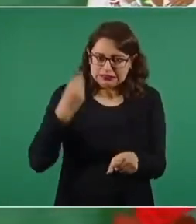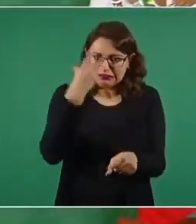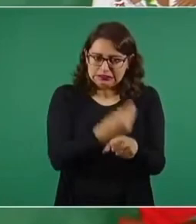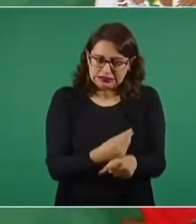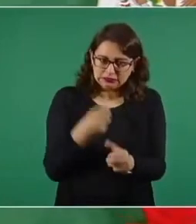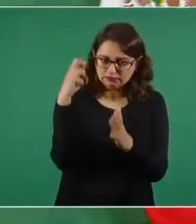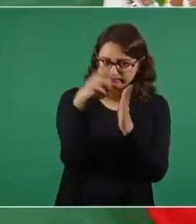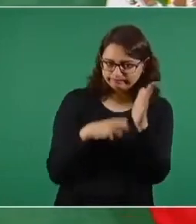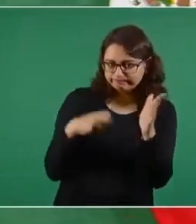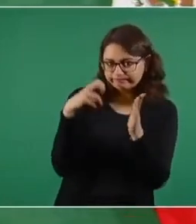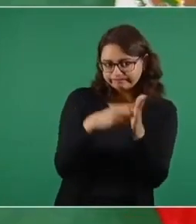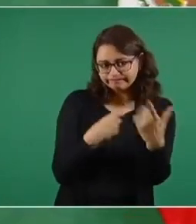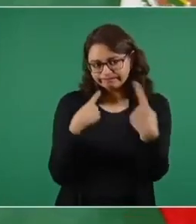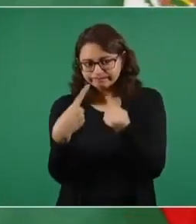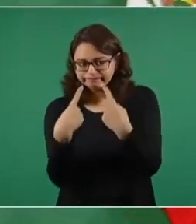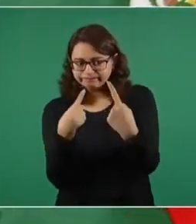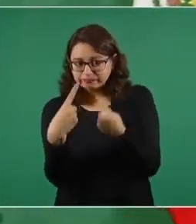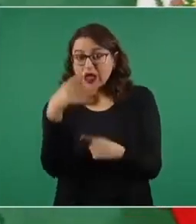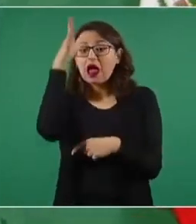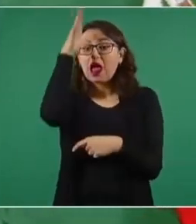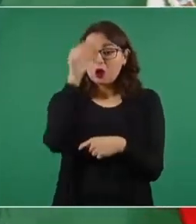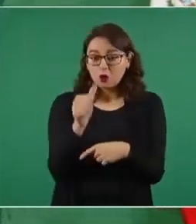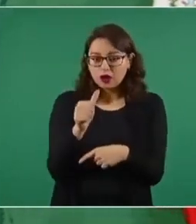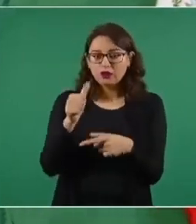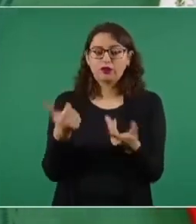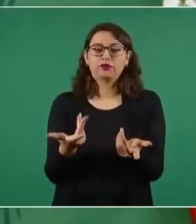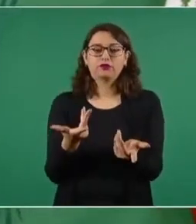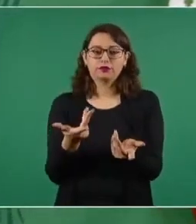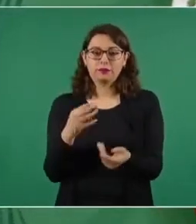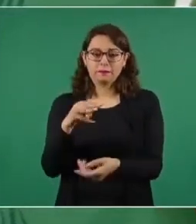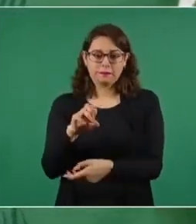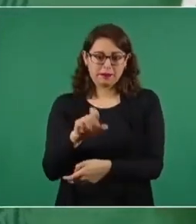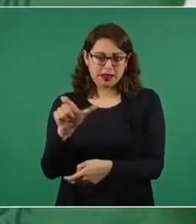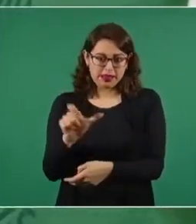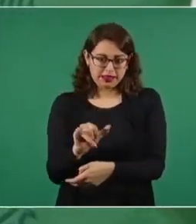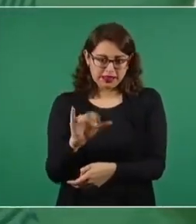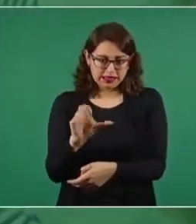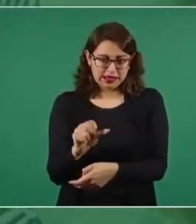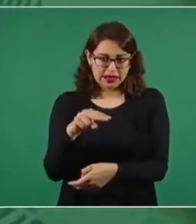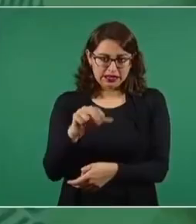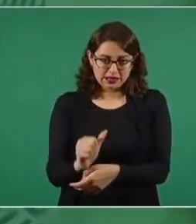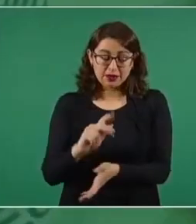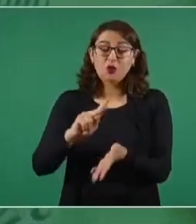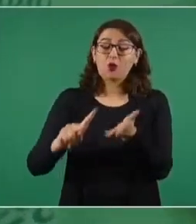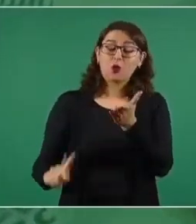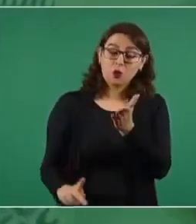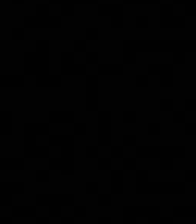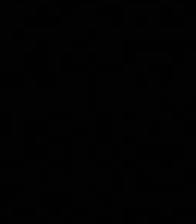para que Mexicana vuelva a volar.